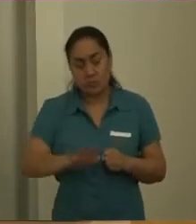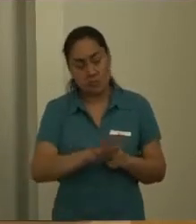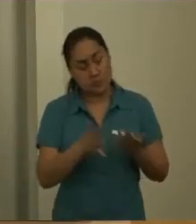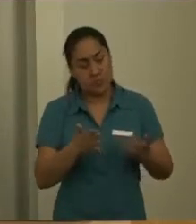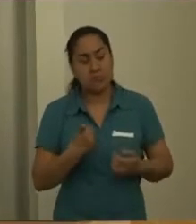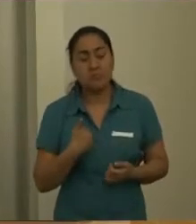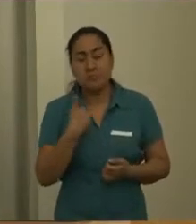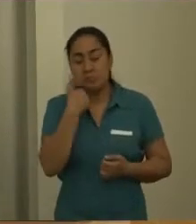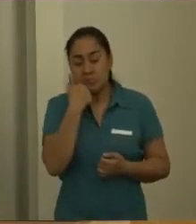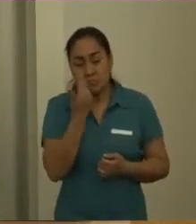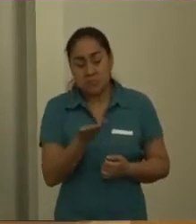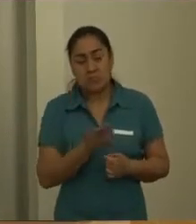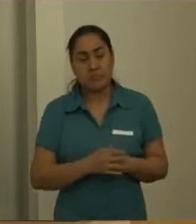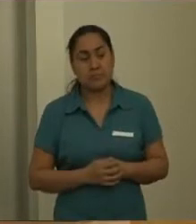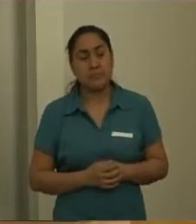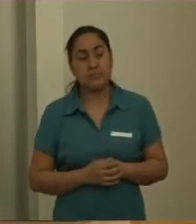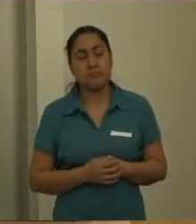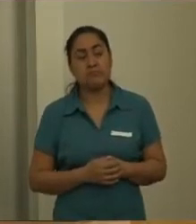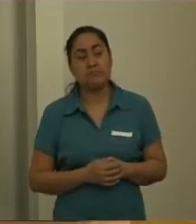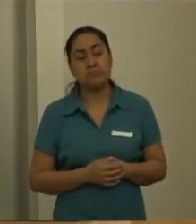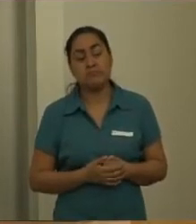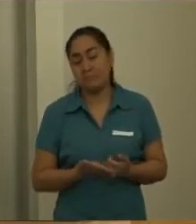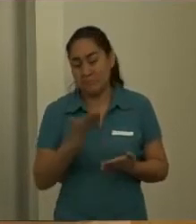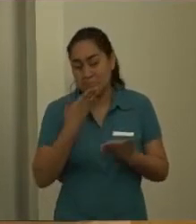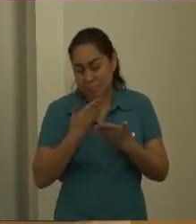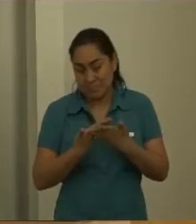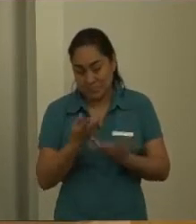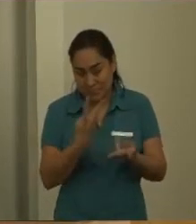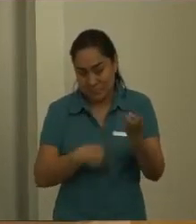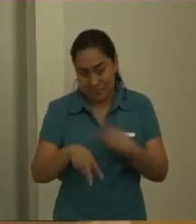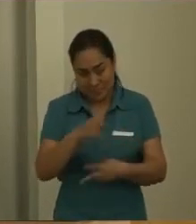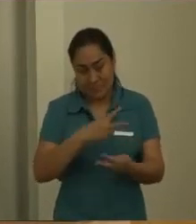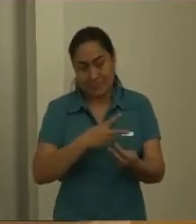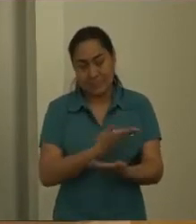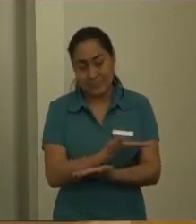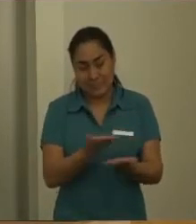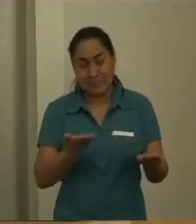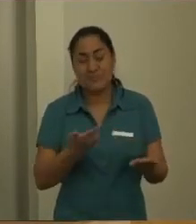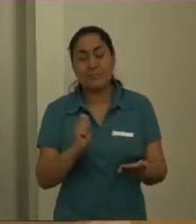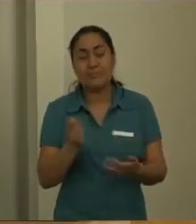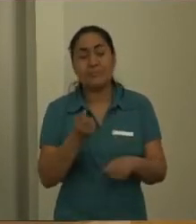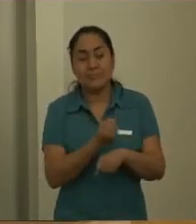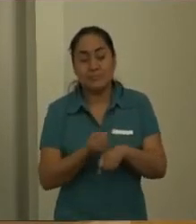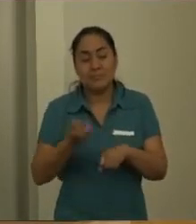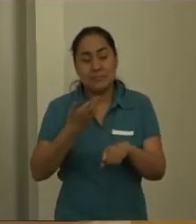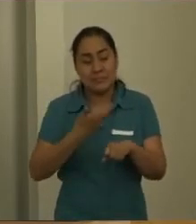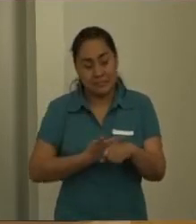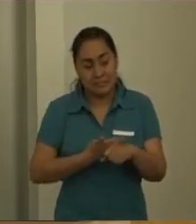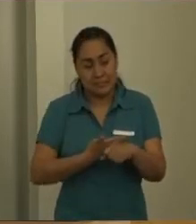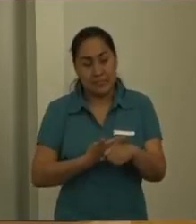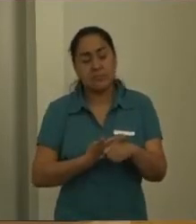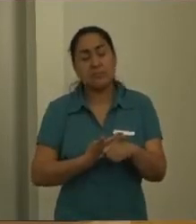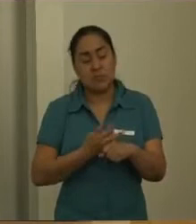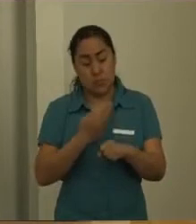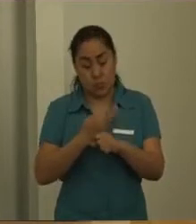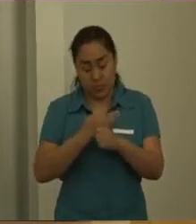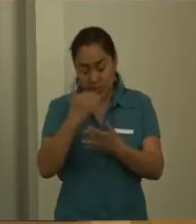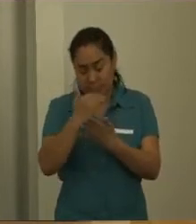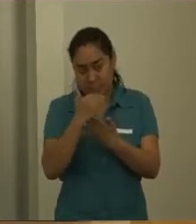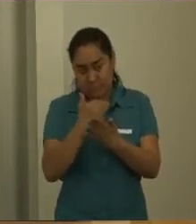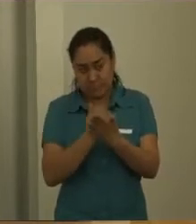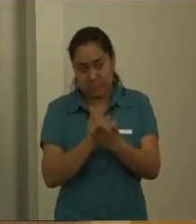la más cordial bienvenida a este seminario cuyo programa es